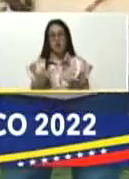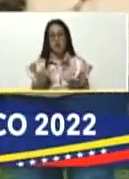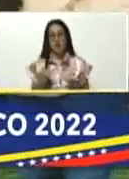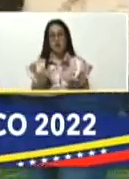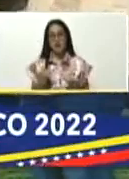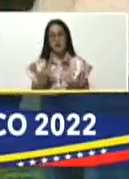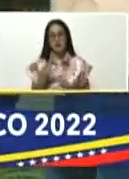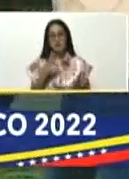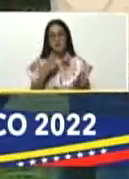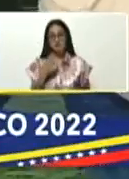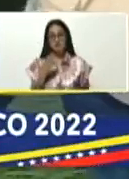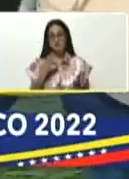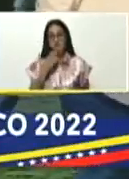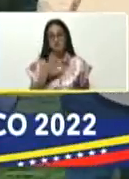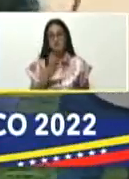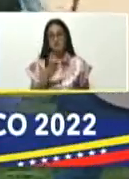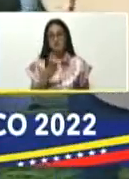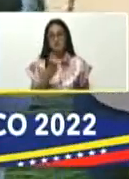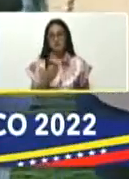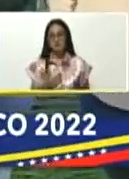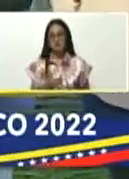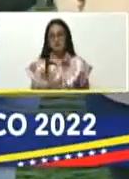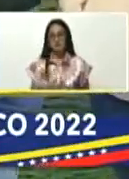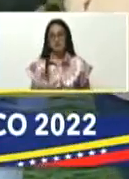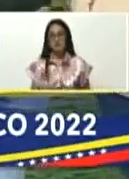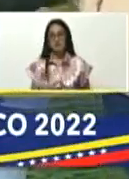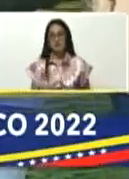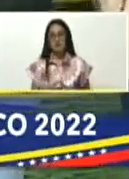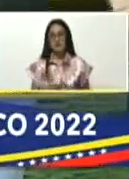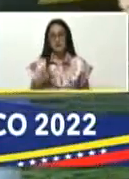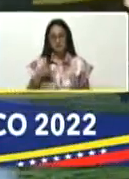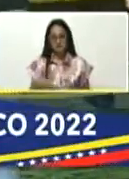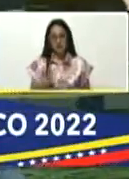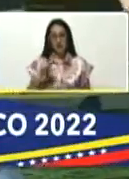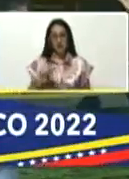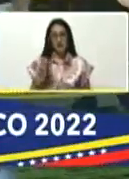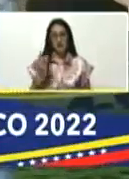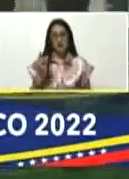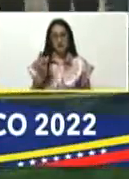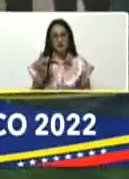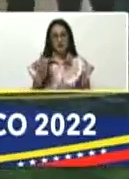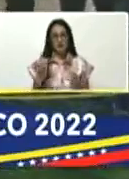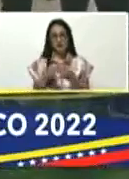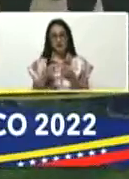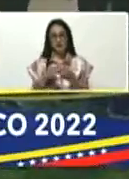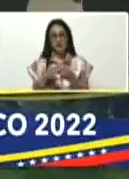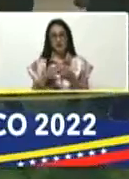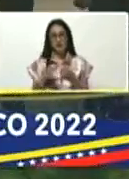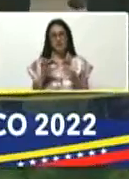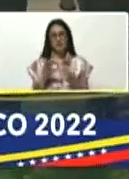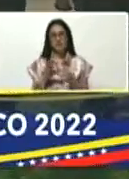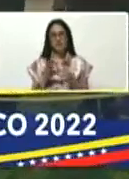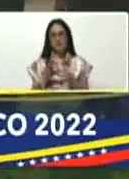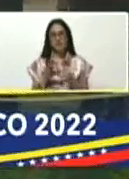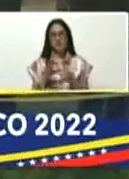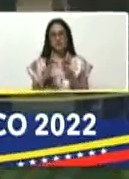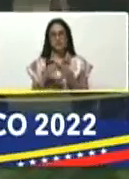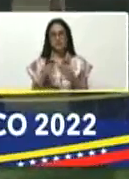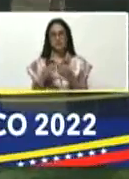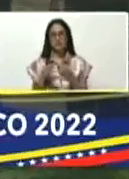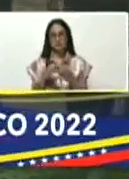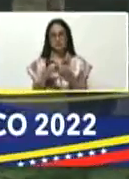su permiso, con su anuencia, para dejarla inaugurada, esta tercera edición, en conjunto con todos los equipos,